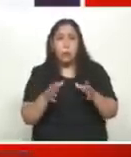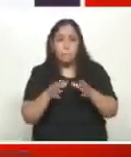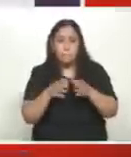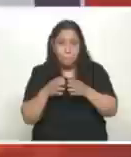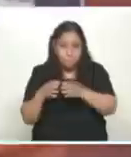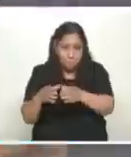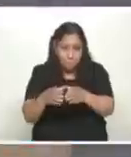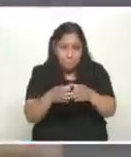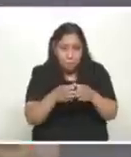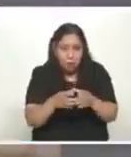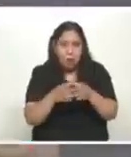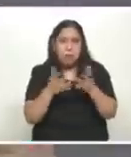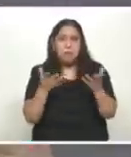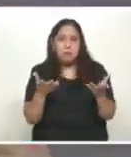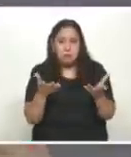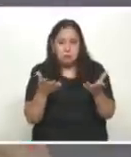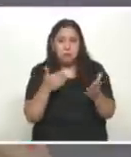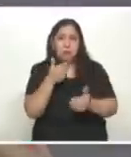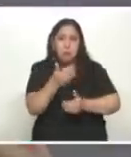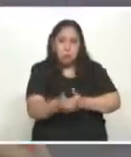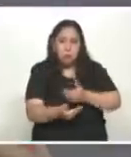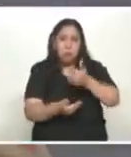nuestro proceso